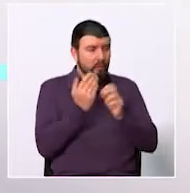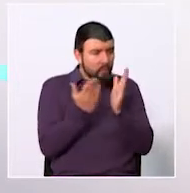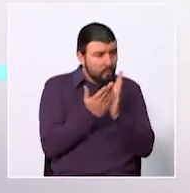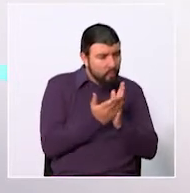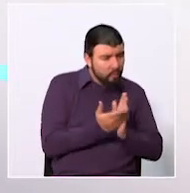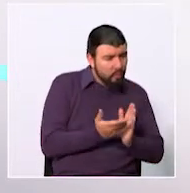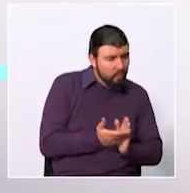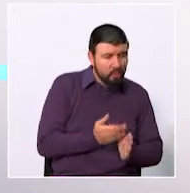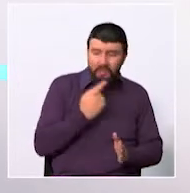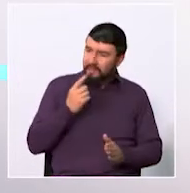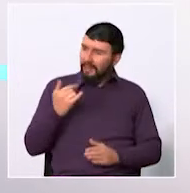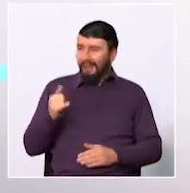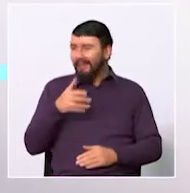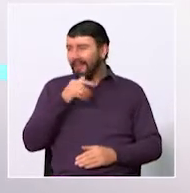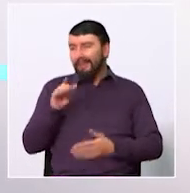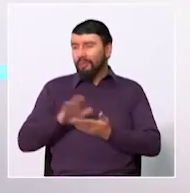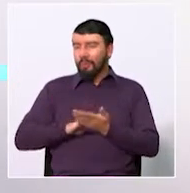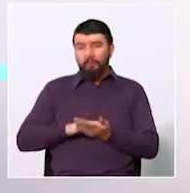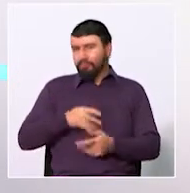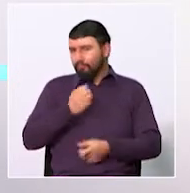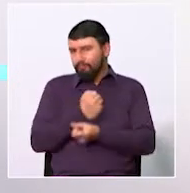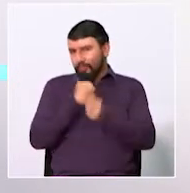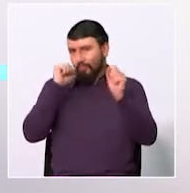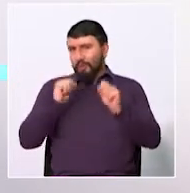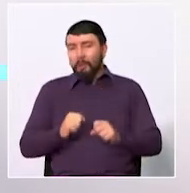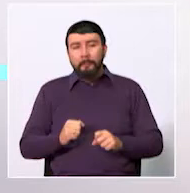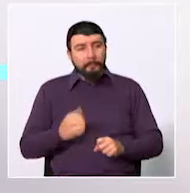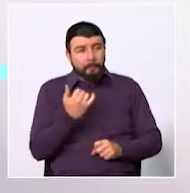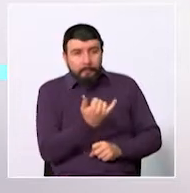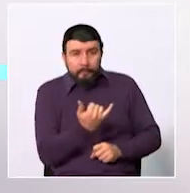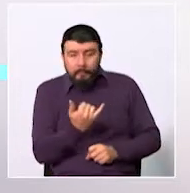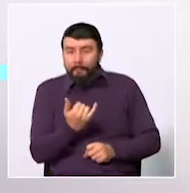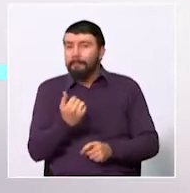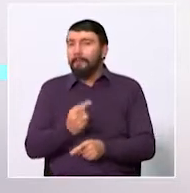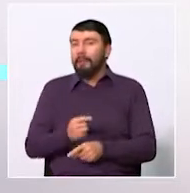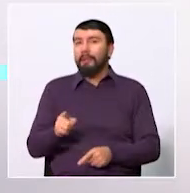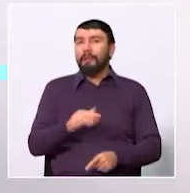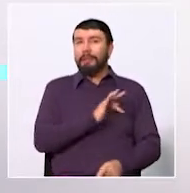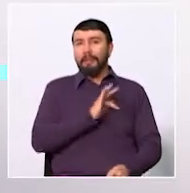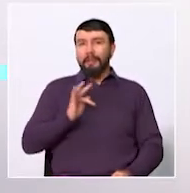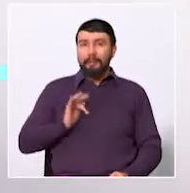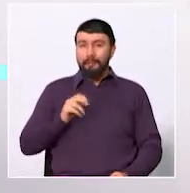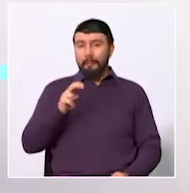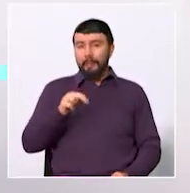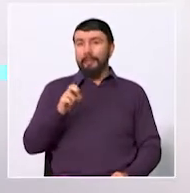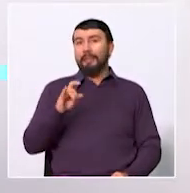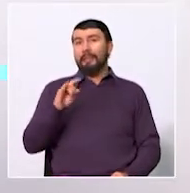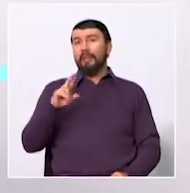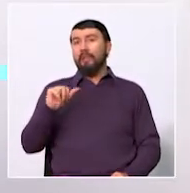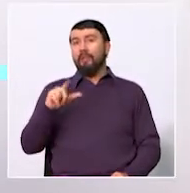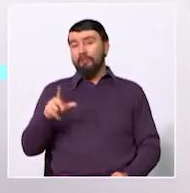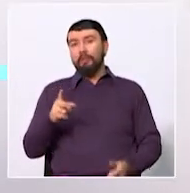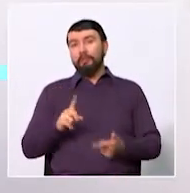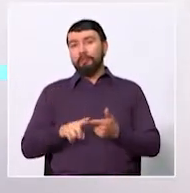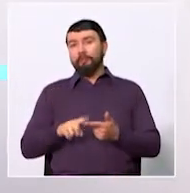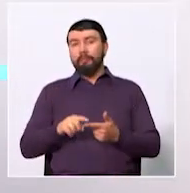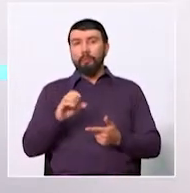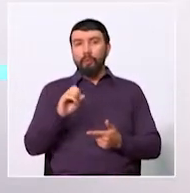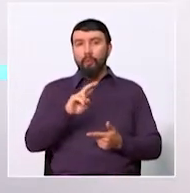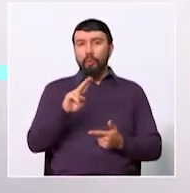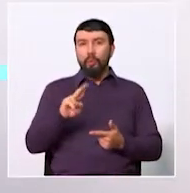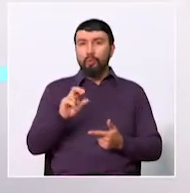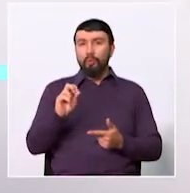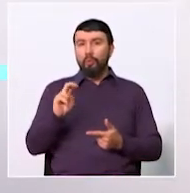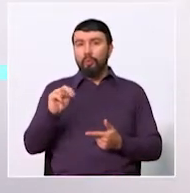y entonces allende parece la terapia neural ahí donde aparece el ozono vesical